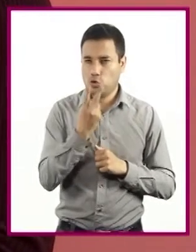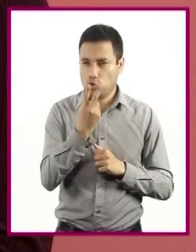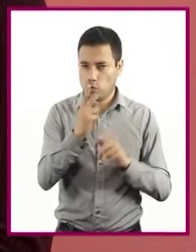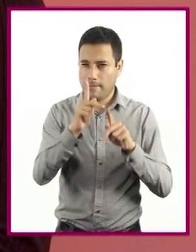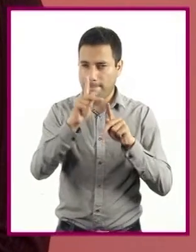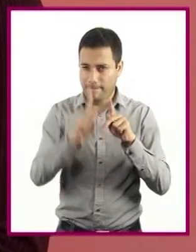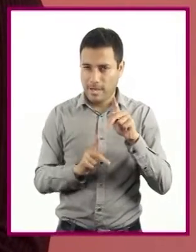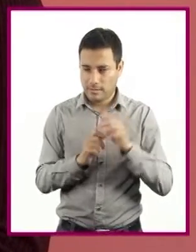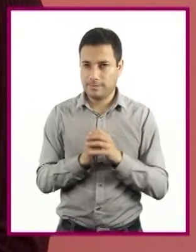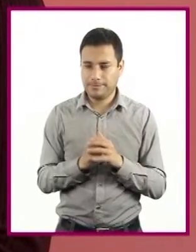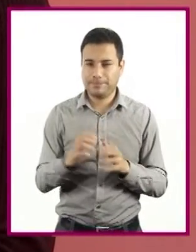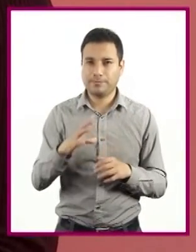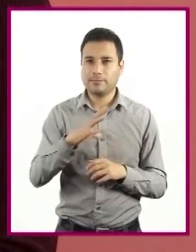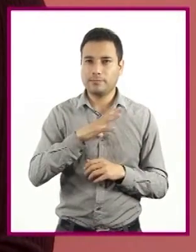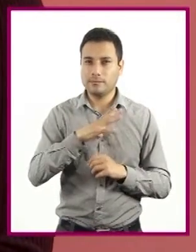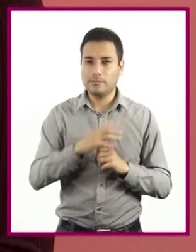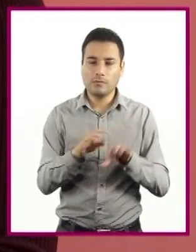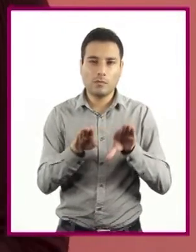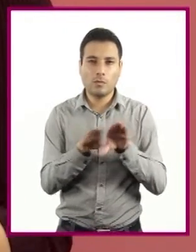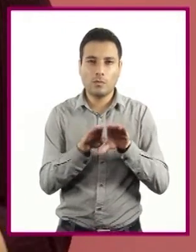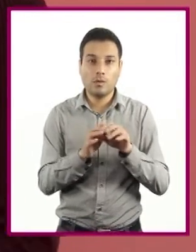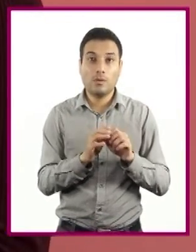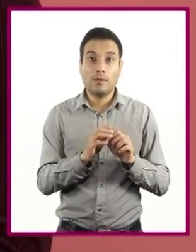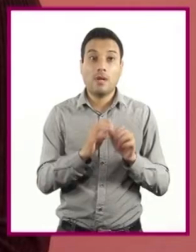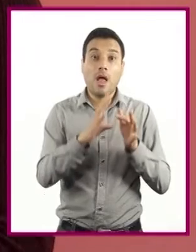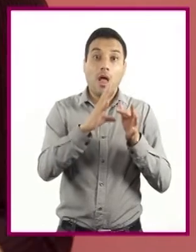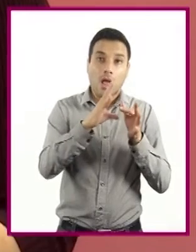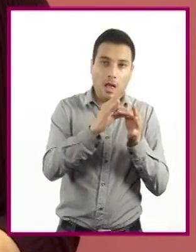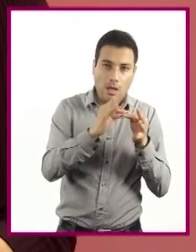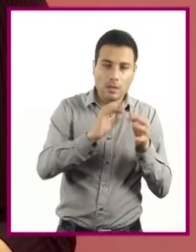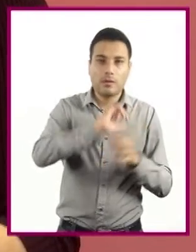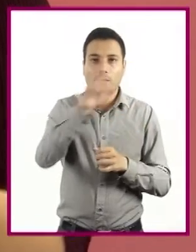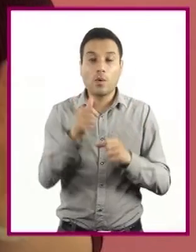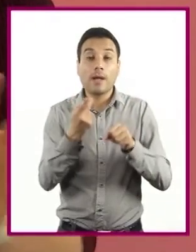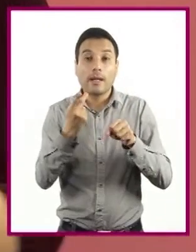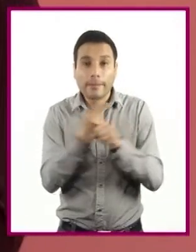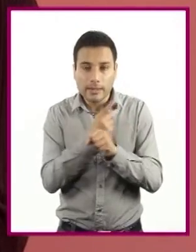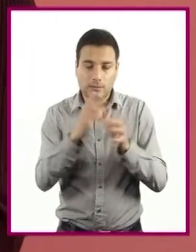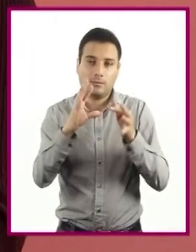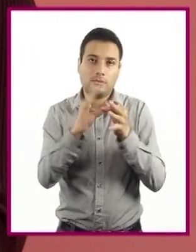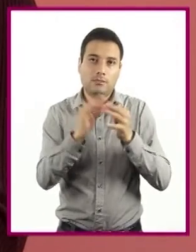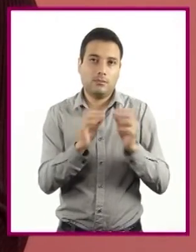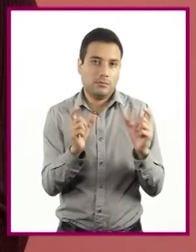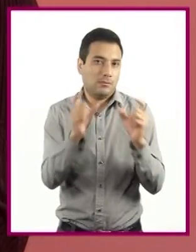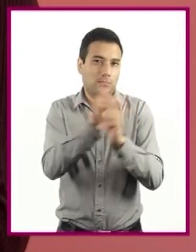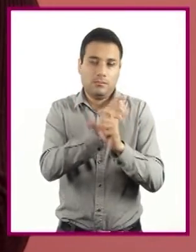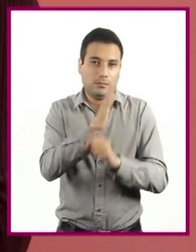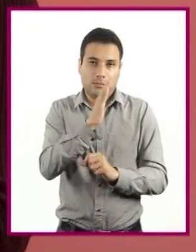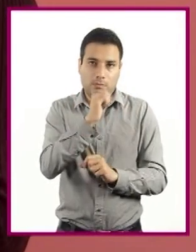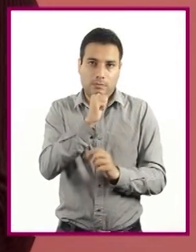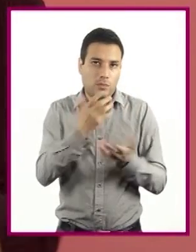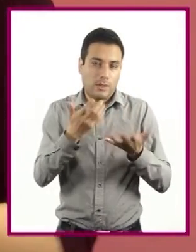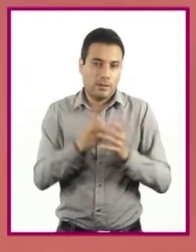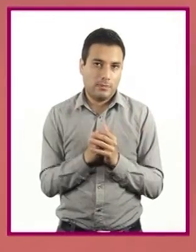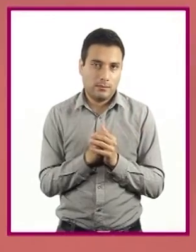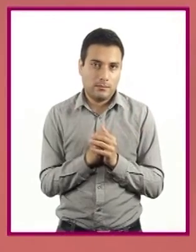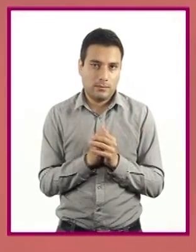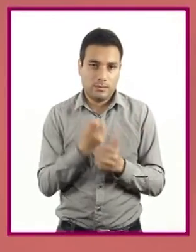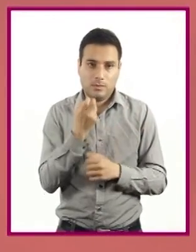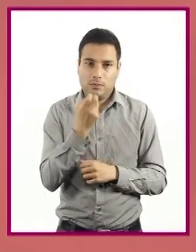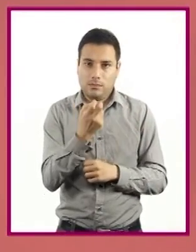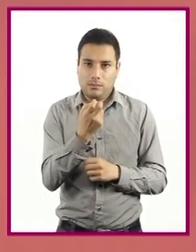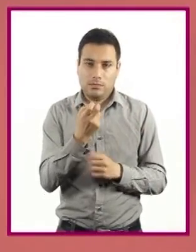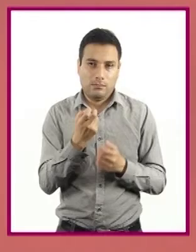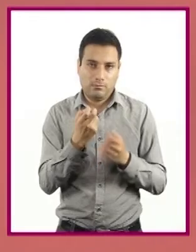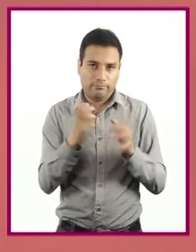proverbio hay una relación de causa-efecto. Por eso, no es posible intercambiar sus posiciones, ya que se destruiría